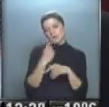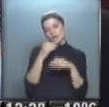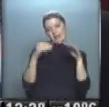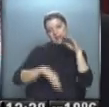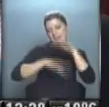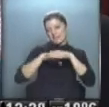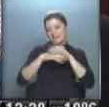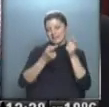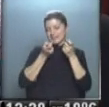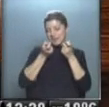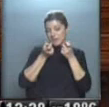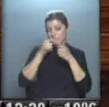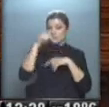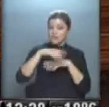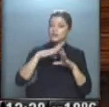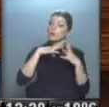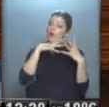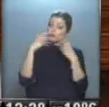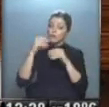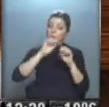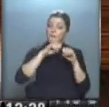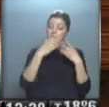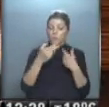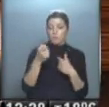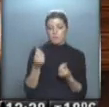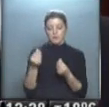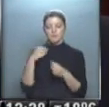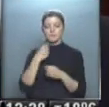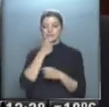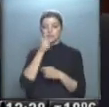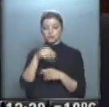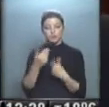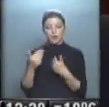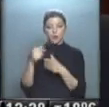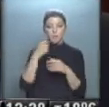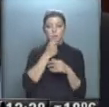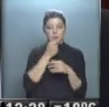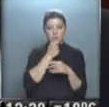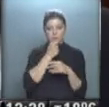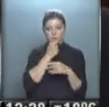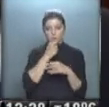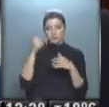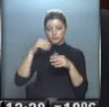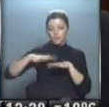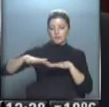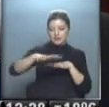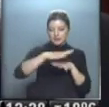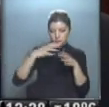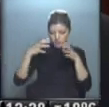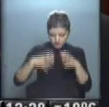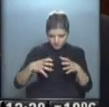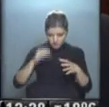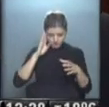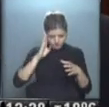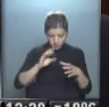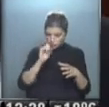que a su vez hace la eficiencia. Porque uno necesita, al tener menos posibilidades, digamos, de ocupar menos territorio, tener más